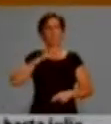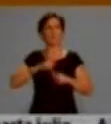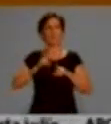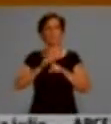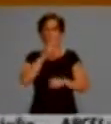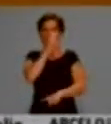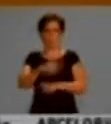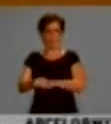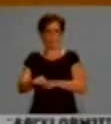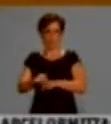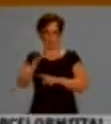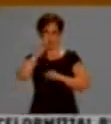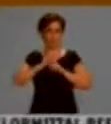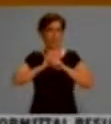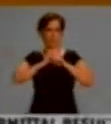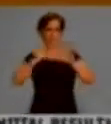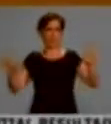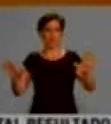ocasión. Infame.